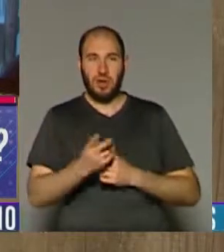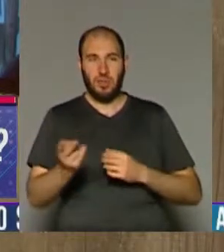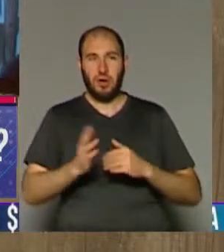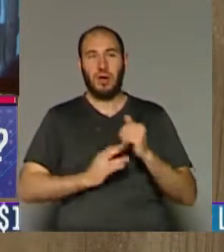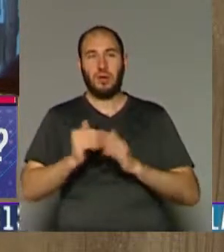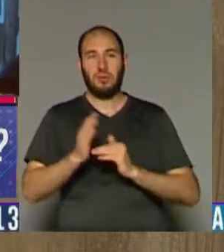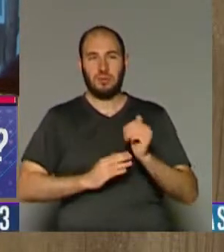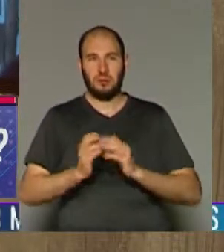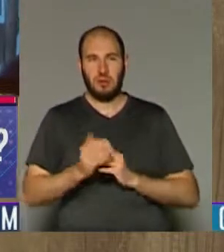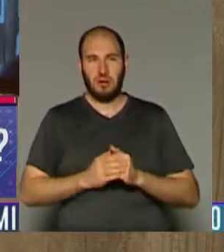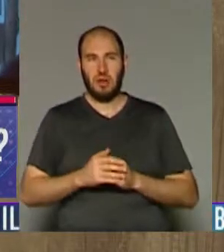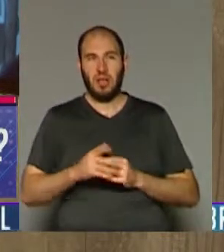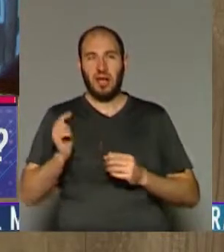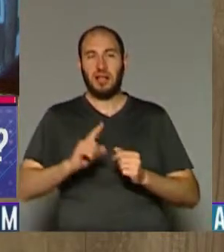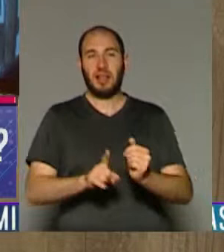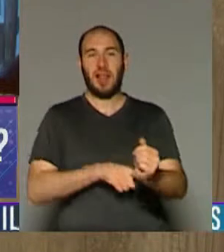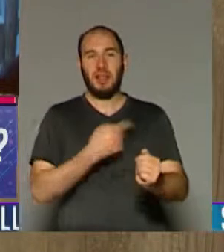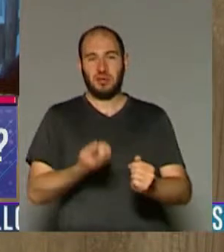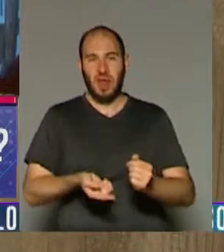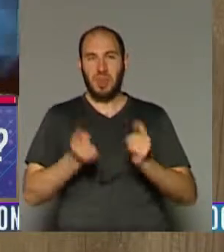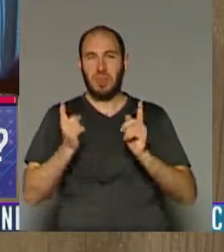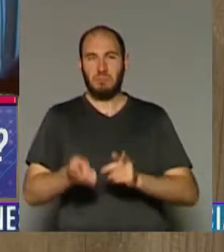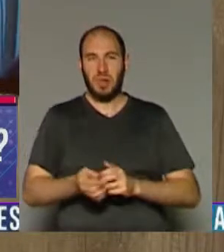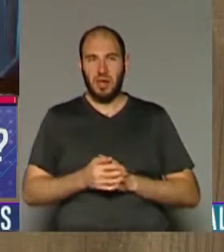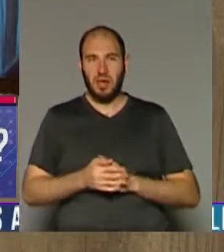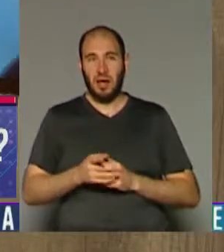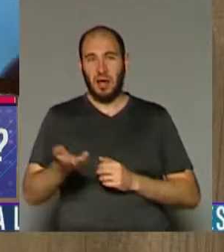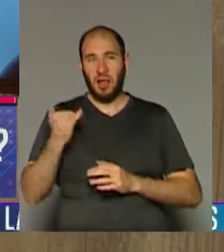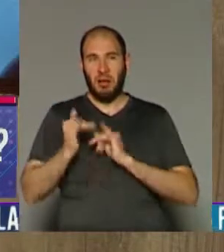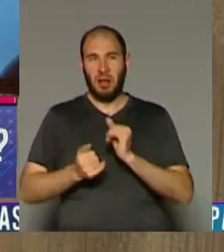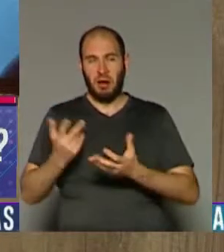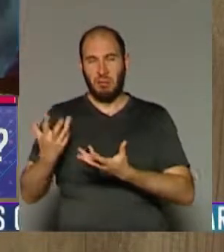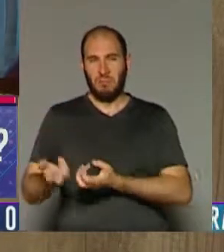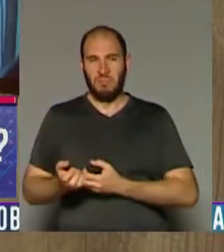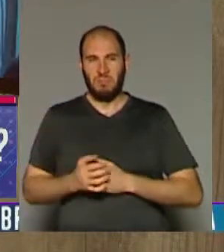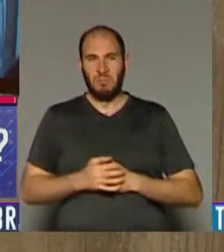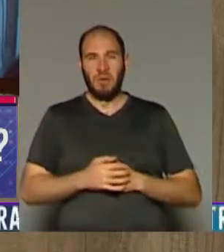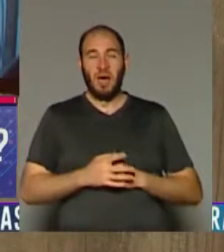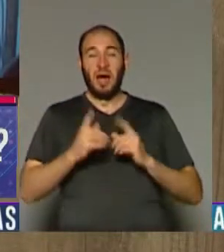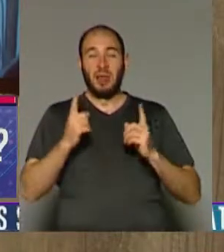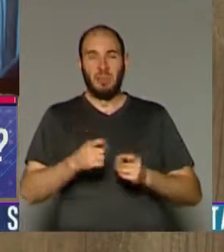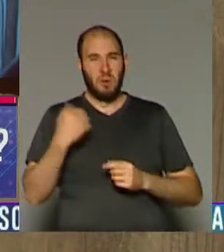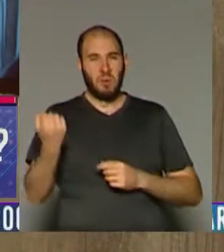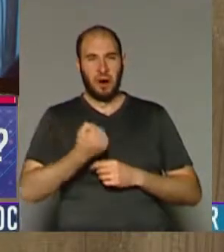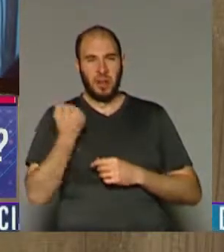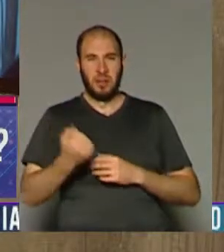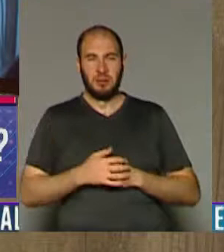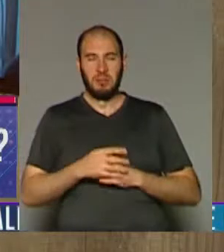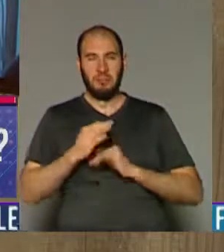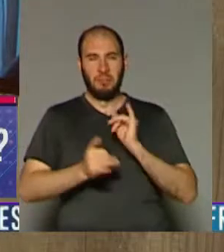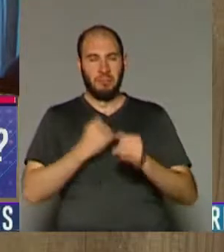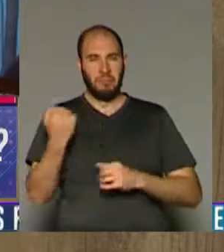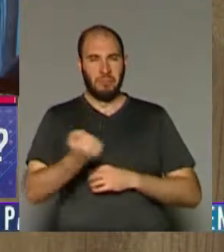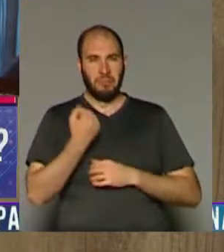de construir el sistema tradicional y el de, bien decíamos, steel frame. Algo también muy importante a